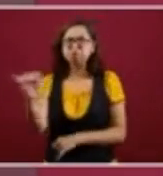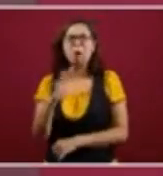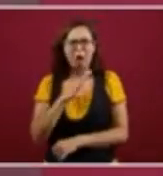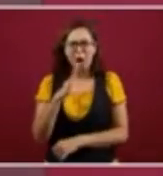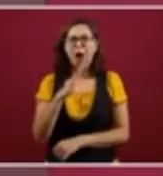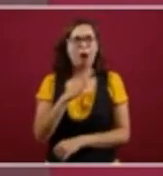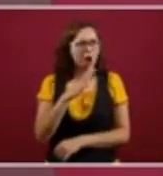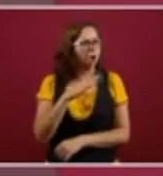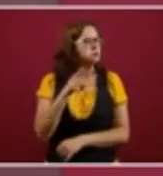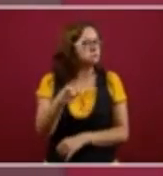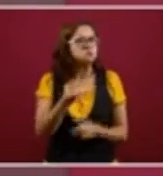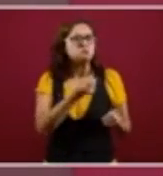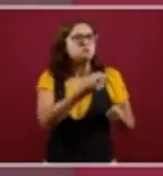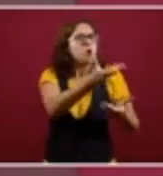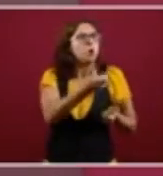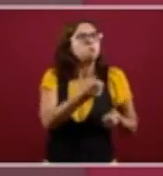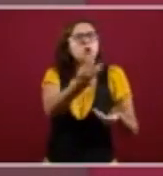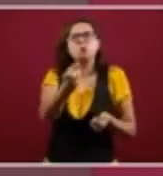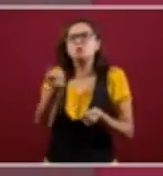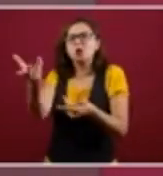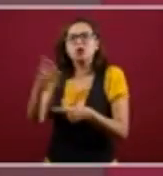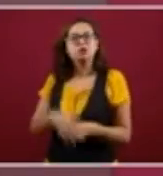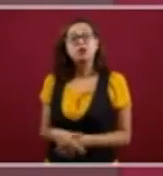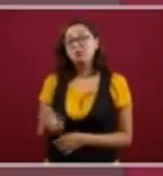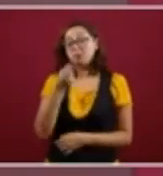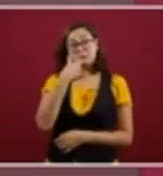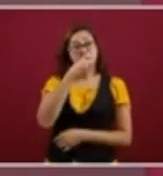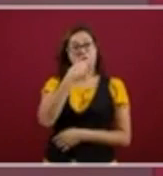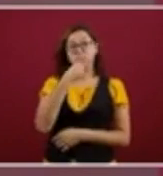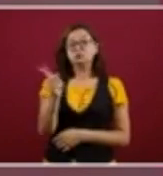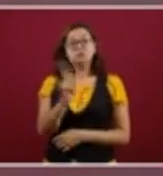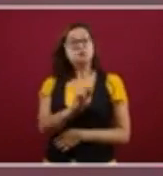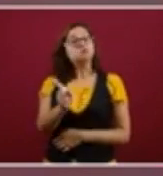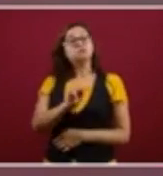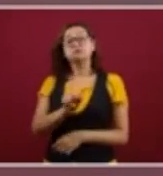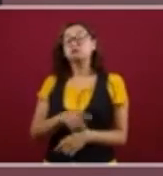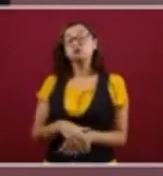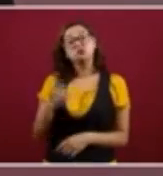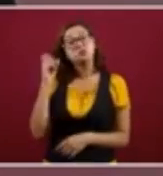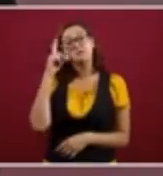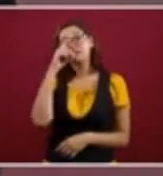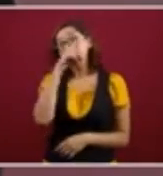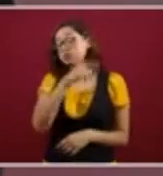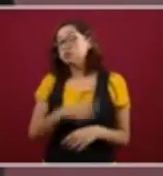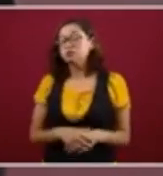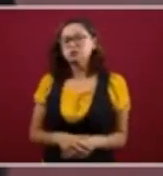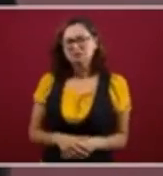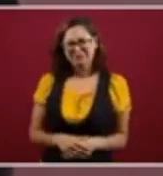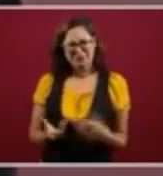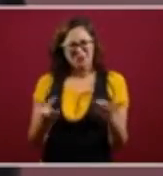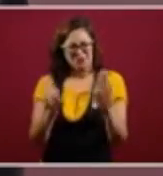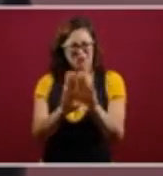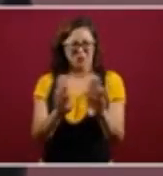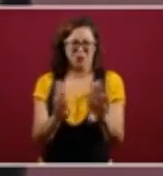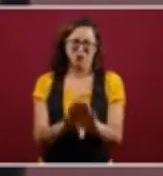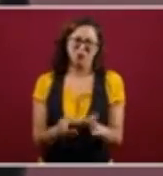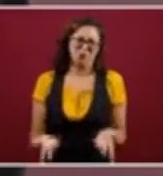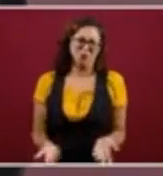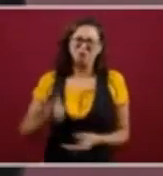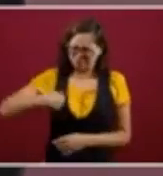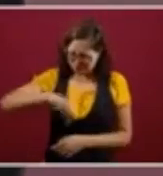a tener un sistema de distribución para repartir las medicinas hasta los pueblos más